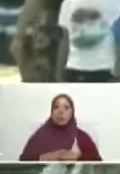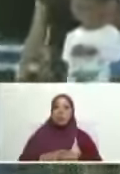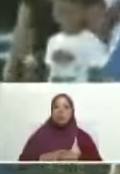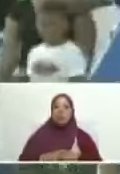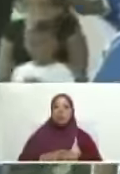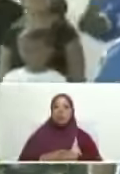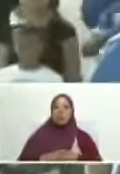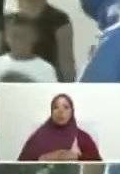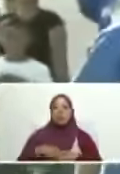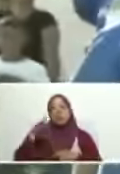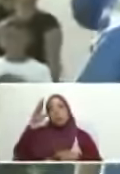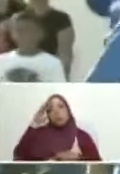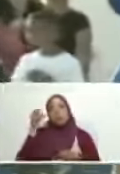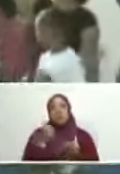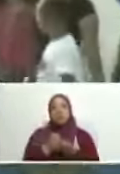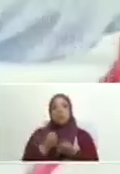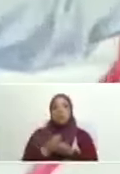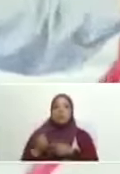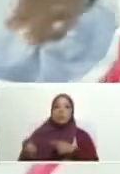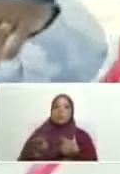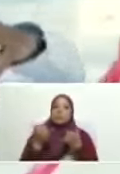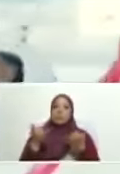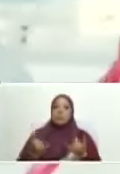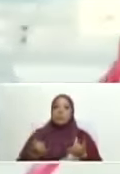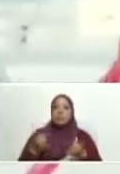Vamos a darle un saludo a Silita, ¿vale? Silvia